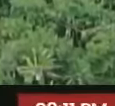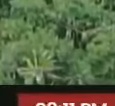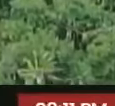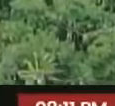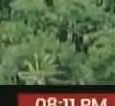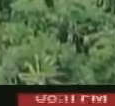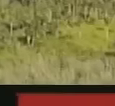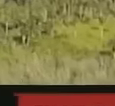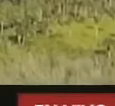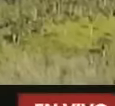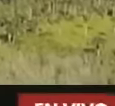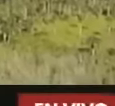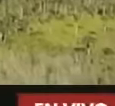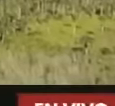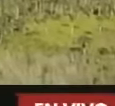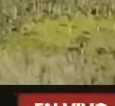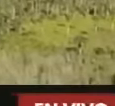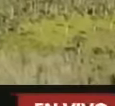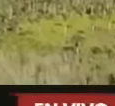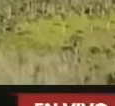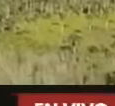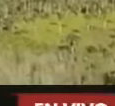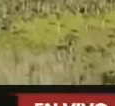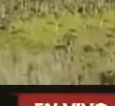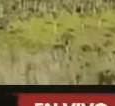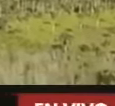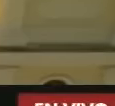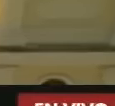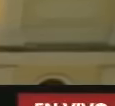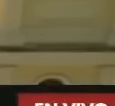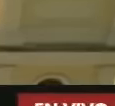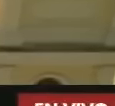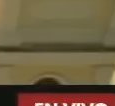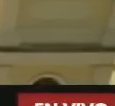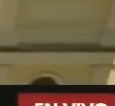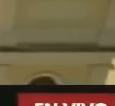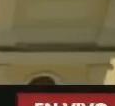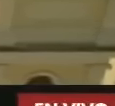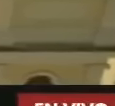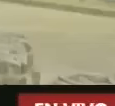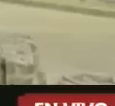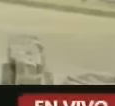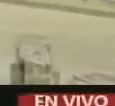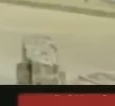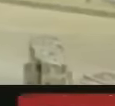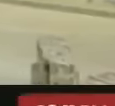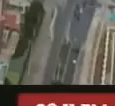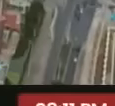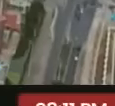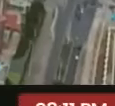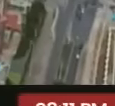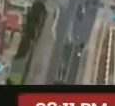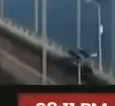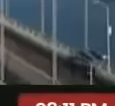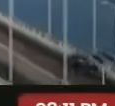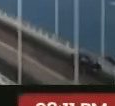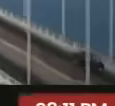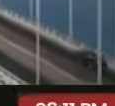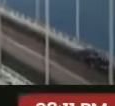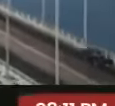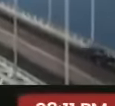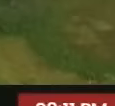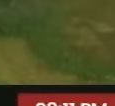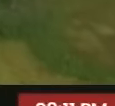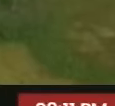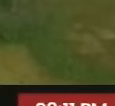El estado Monagas se encuentra ubicado en la zona nororiental del país. Limita al norte con el estado Sucre, al sur con Anzoátegui